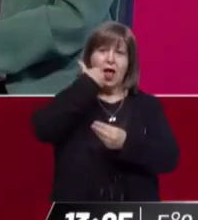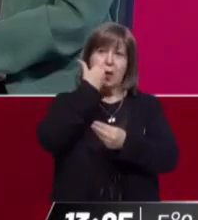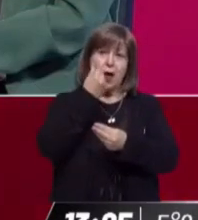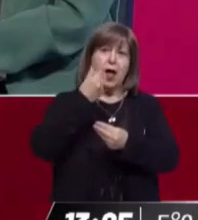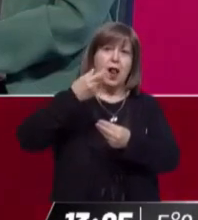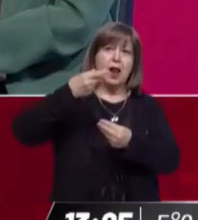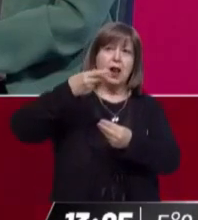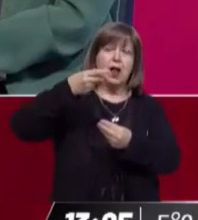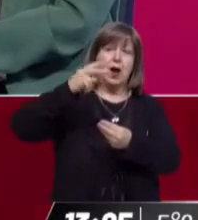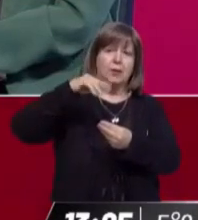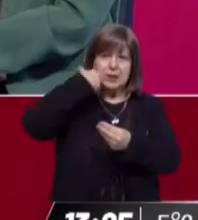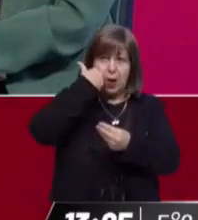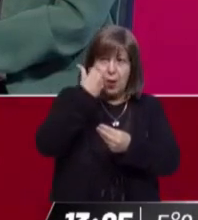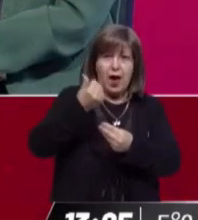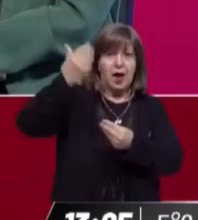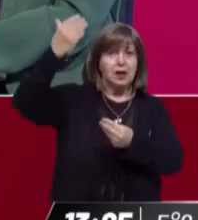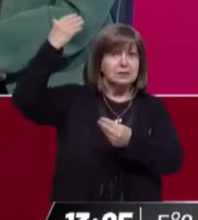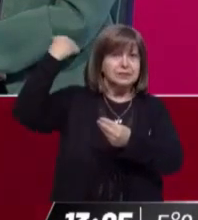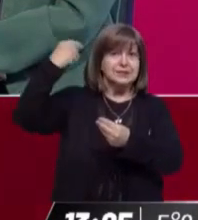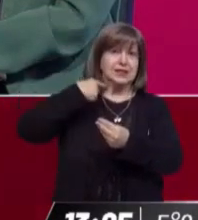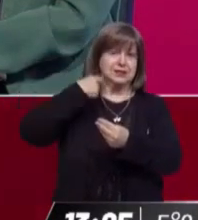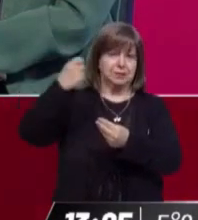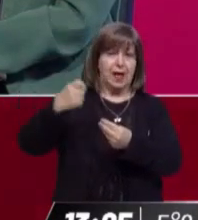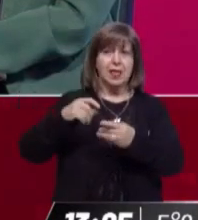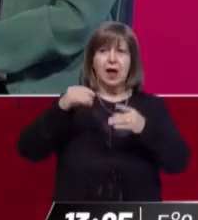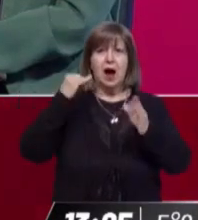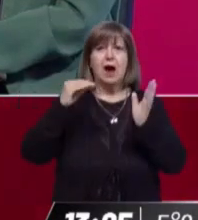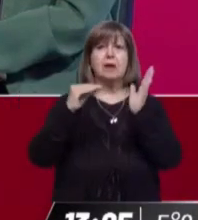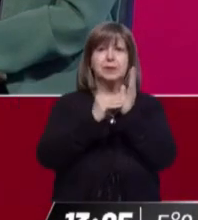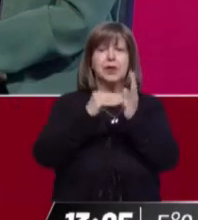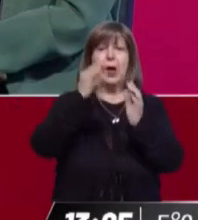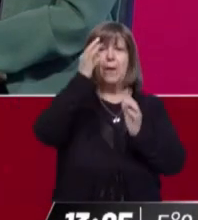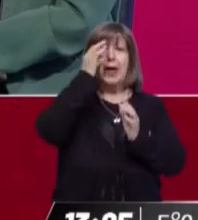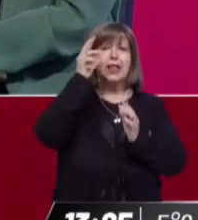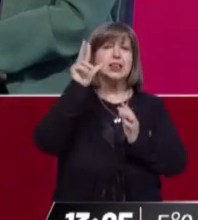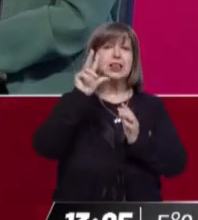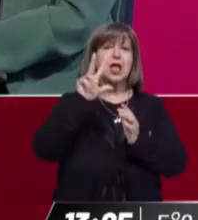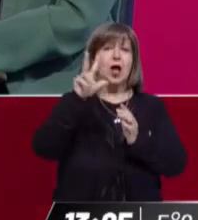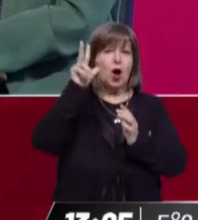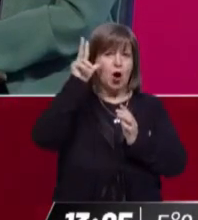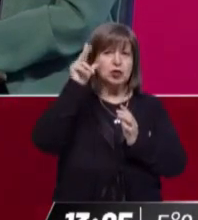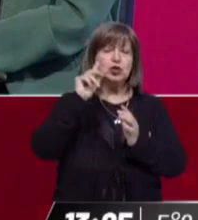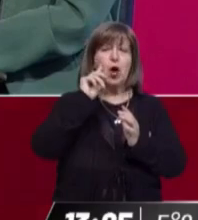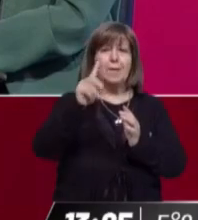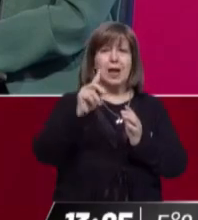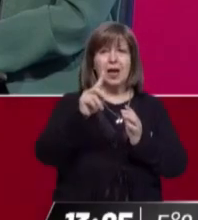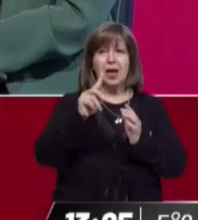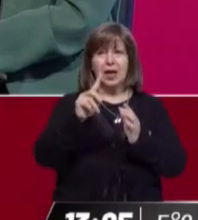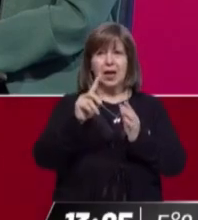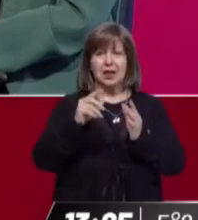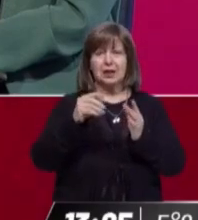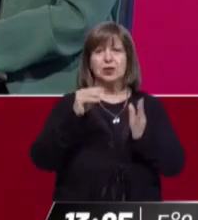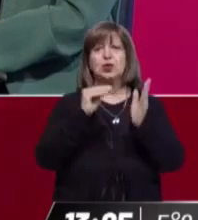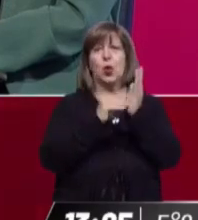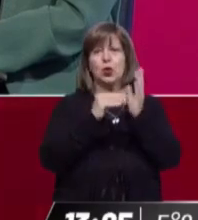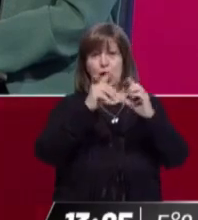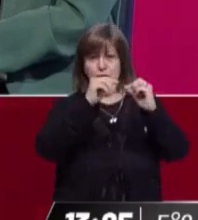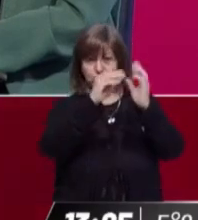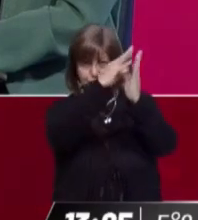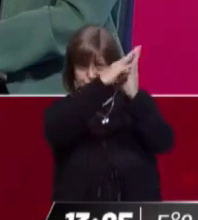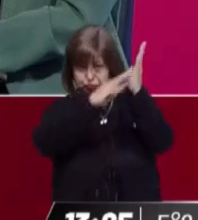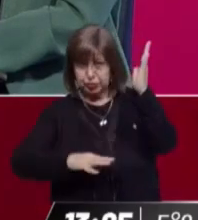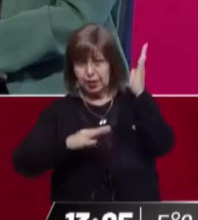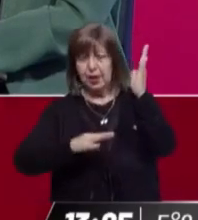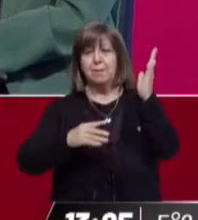se habilitaron nuevos turnos específicamente 28,000 nuevos turnos para quienes quieran Acceder al beneficio de la ciudadanía española estamos aquí